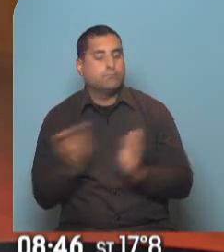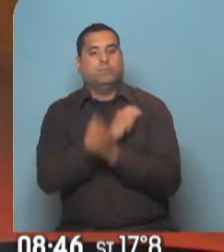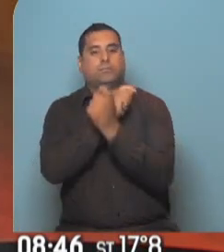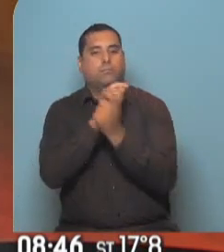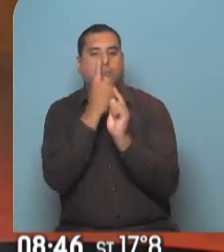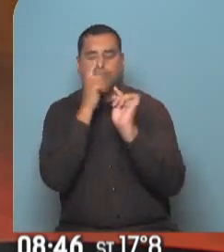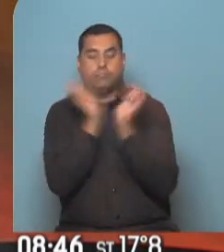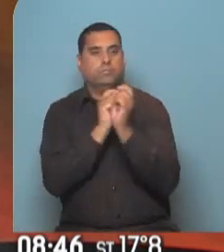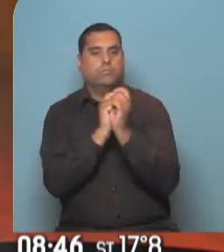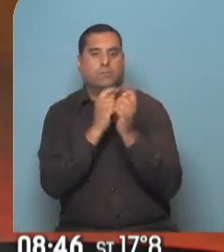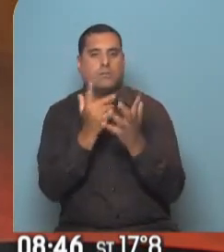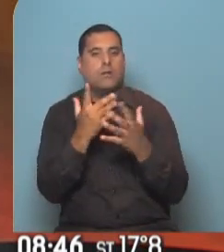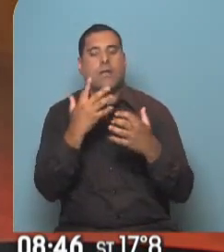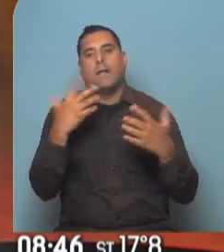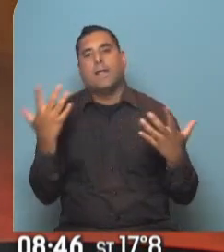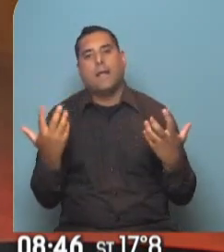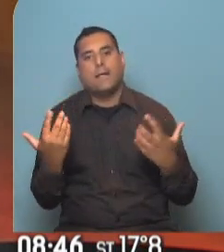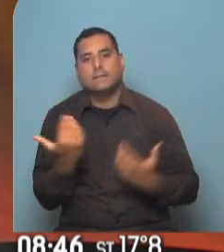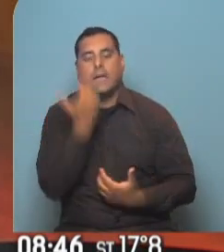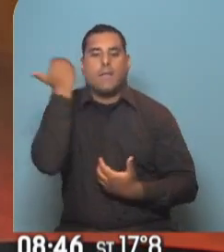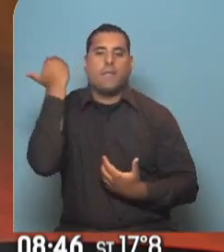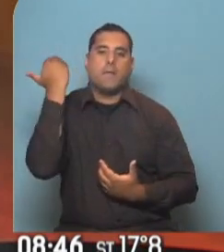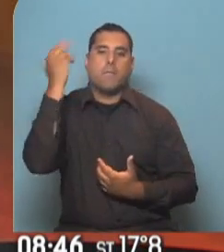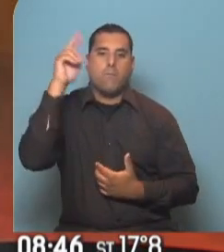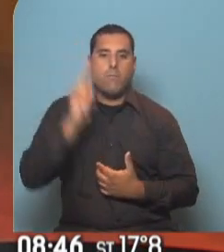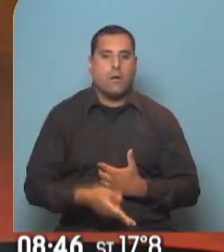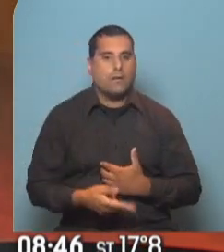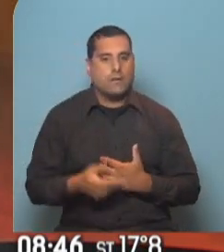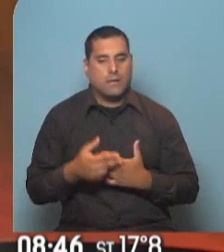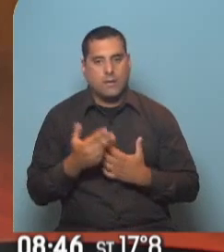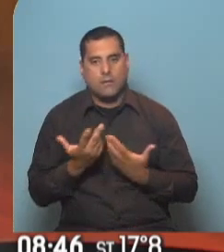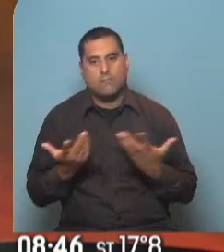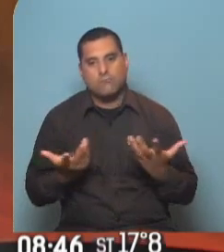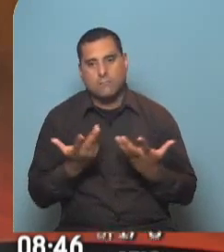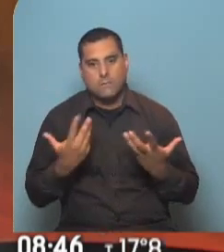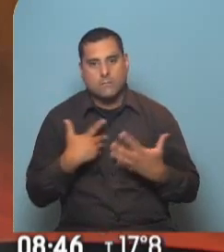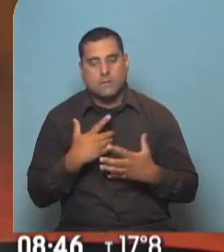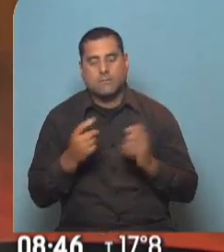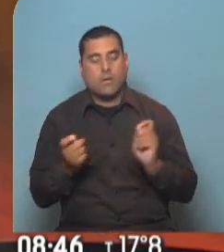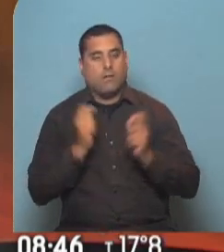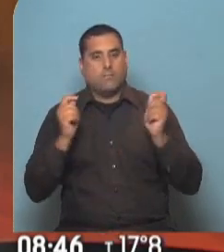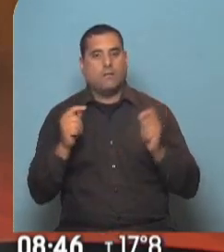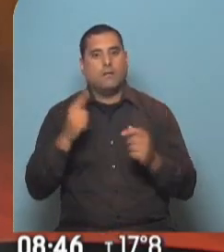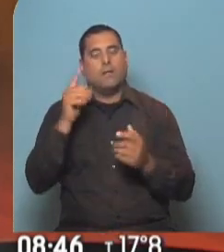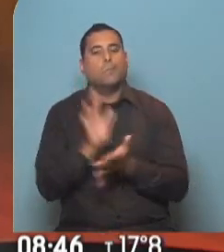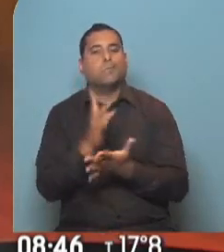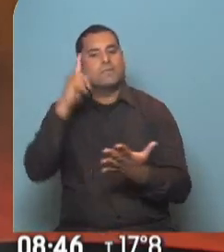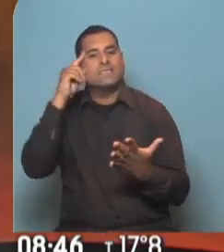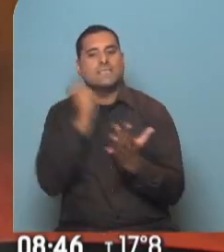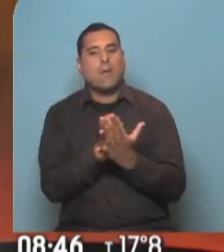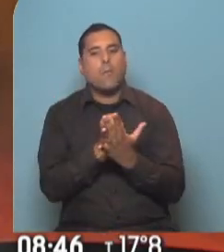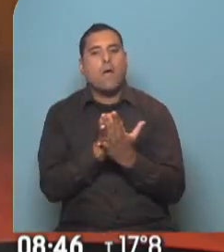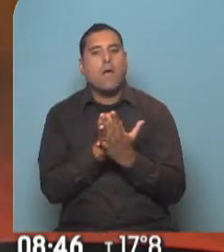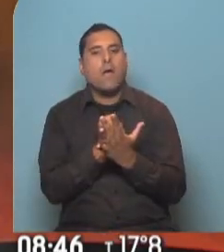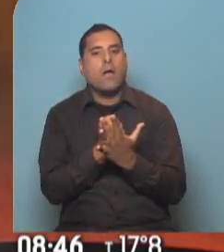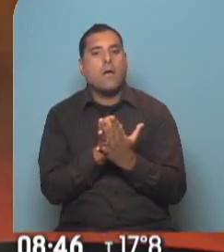momento al otro un accidente una muerte una situación que nos golpea y nos nos hace vibrar un trauma y que nos pasa a